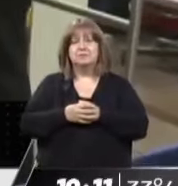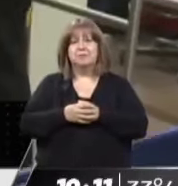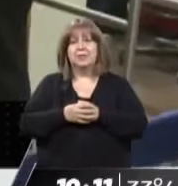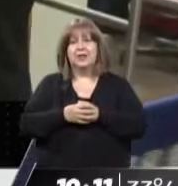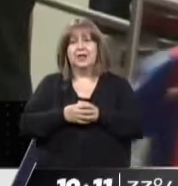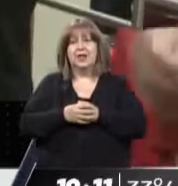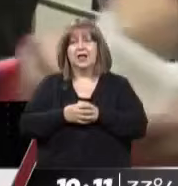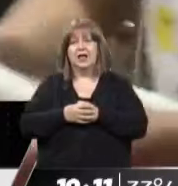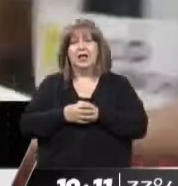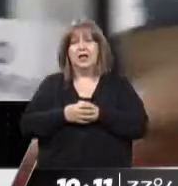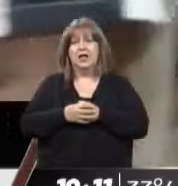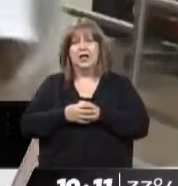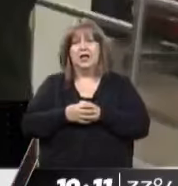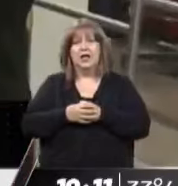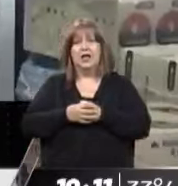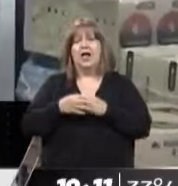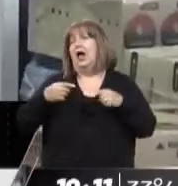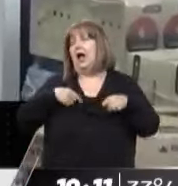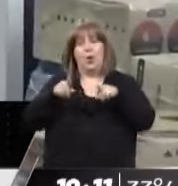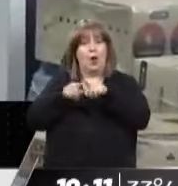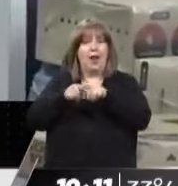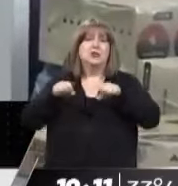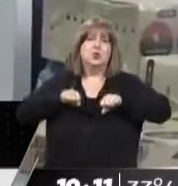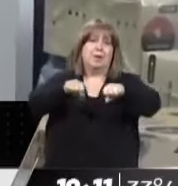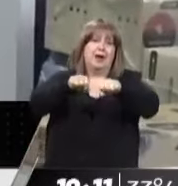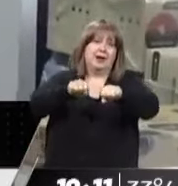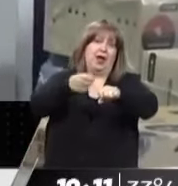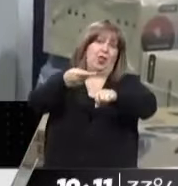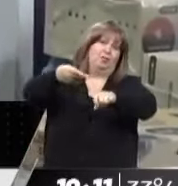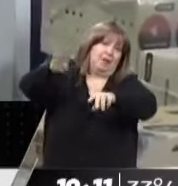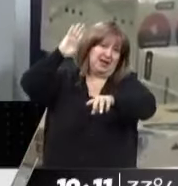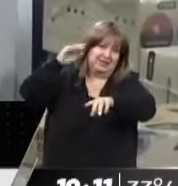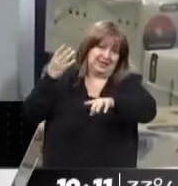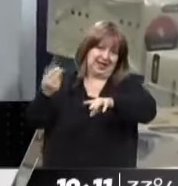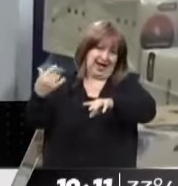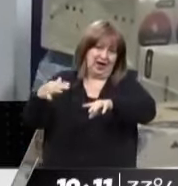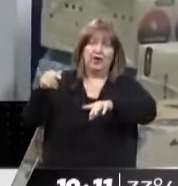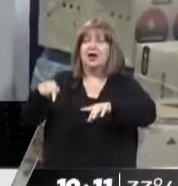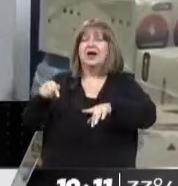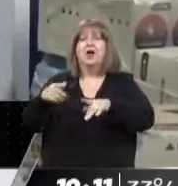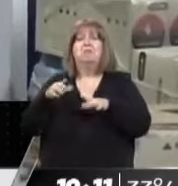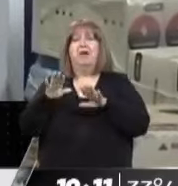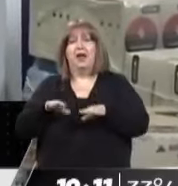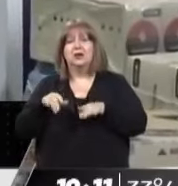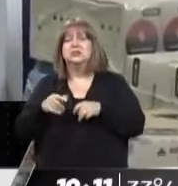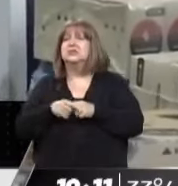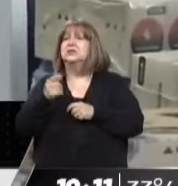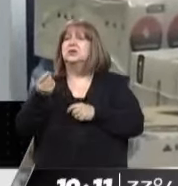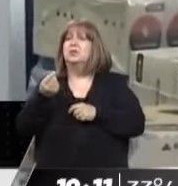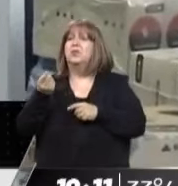No, siempre es más barato que el supermercado acá. ¿Y algún producto que haya dejado de comprar porque no se puede?